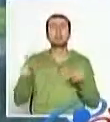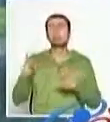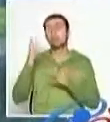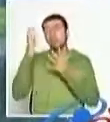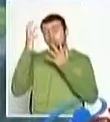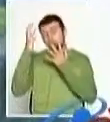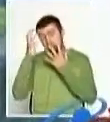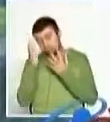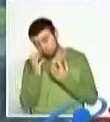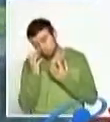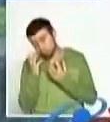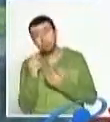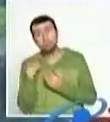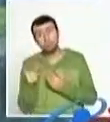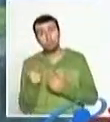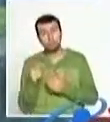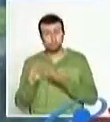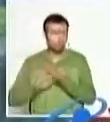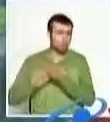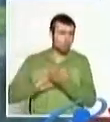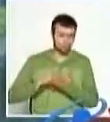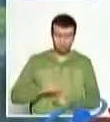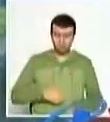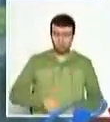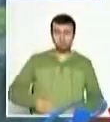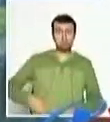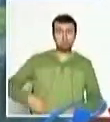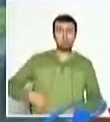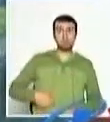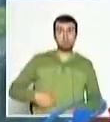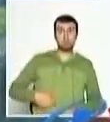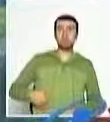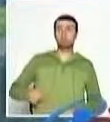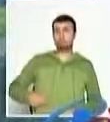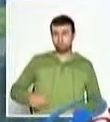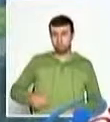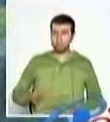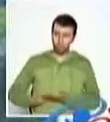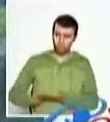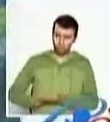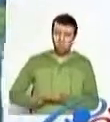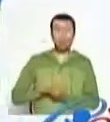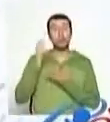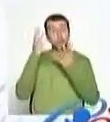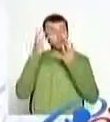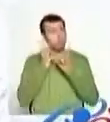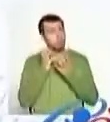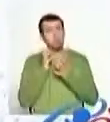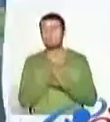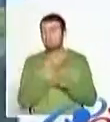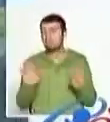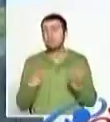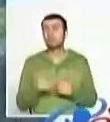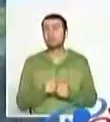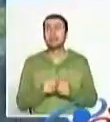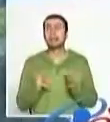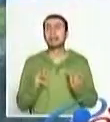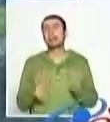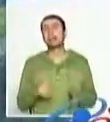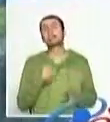han tratado problemas de colon y mejoran de la depresión, se curan. Entonces, para que ustedes